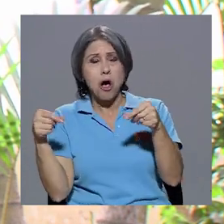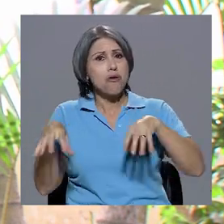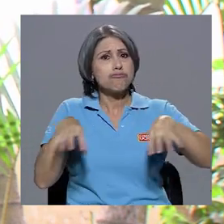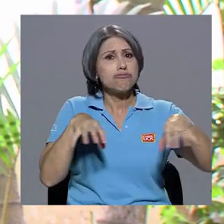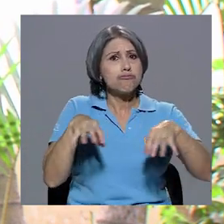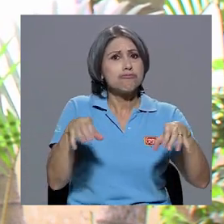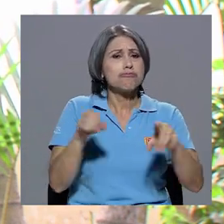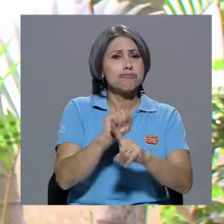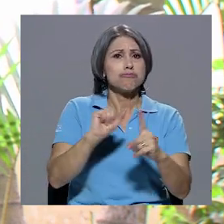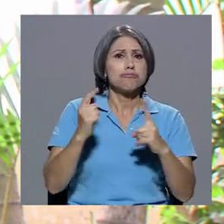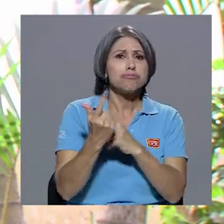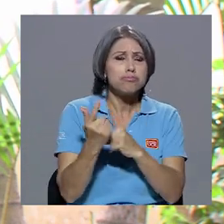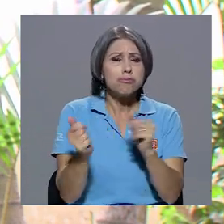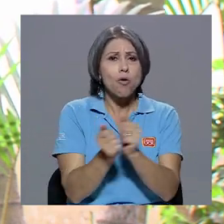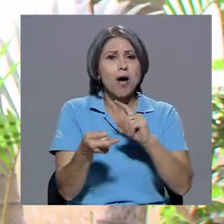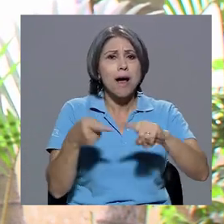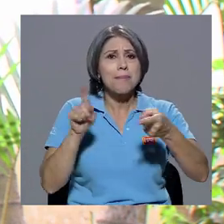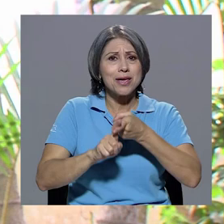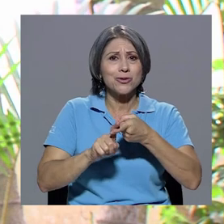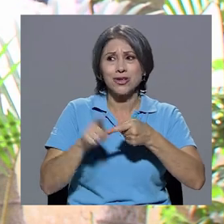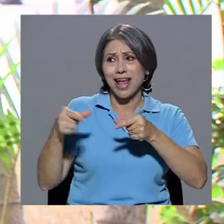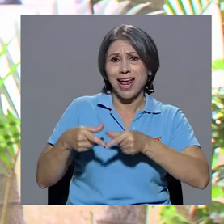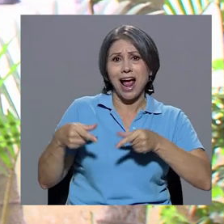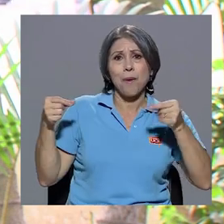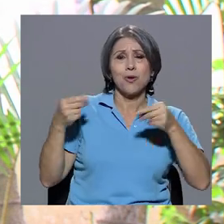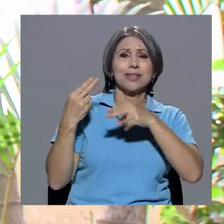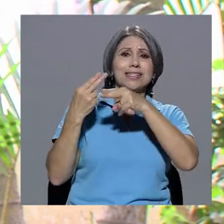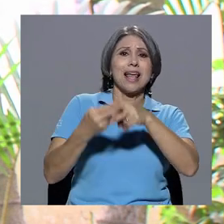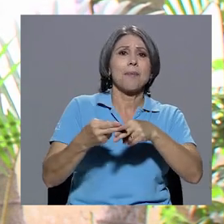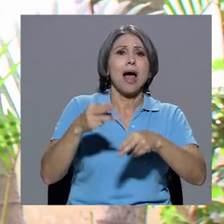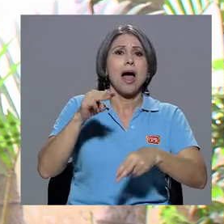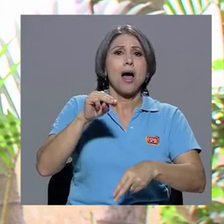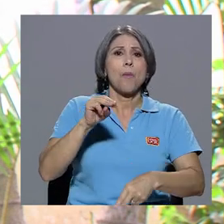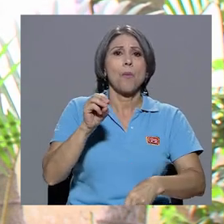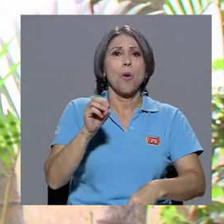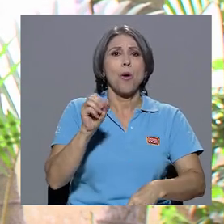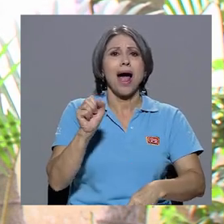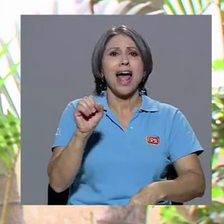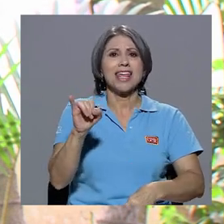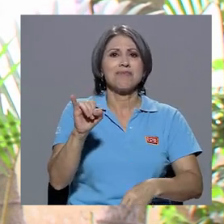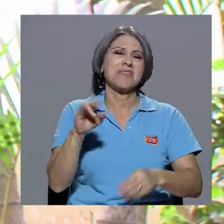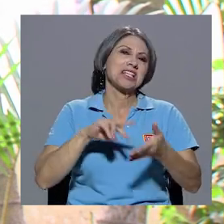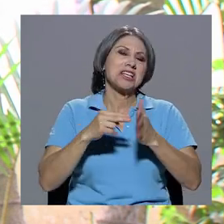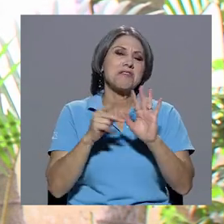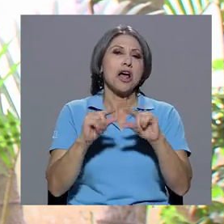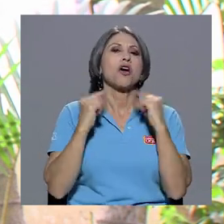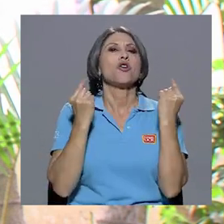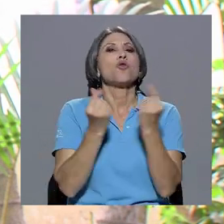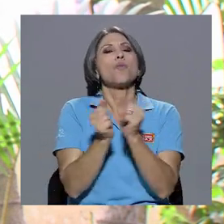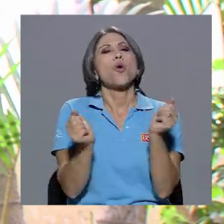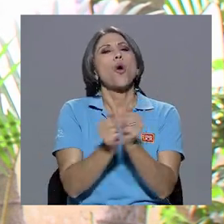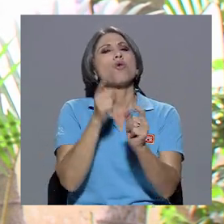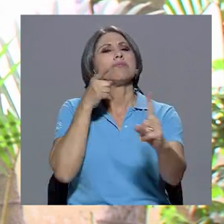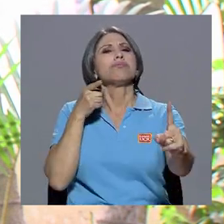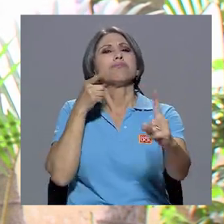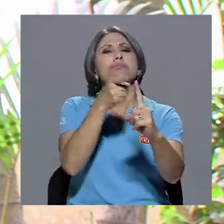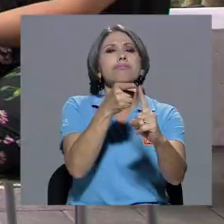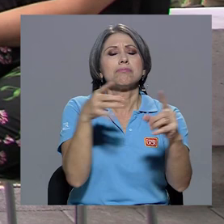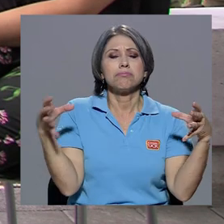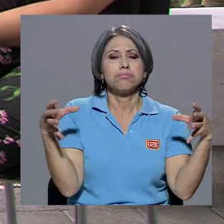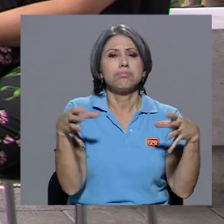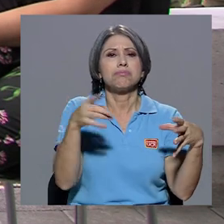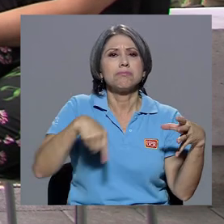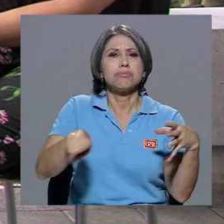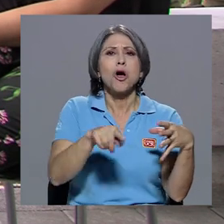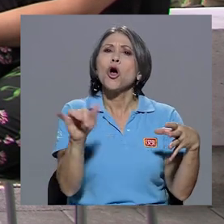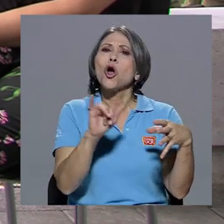con amigos. Y como te comentaba, en Japón, en Okinawa, se le llama eso Moai, o grupo de, digamos, que tiene un sentido en común, una reunión por un sentido